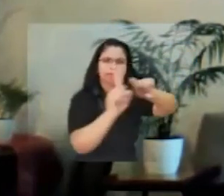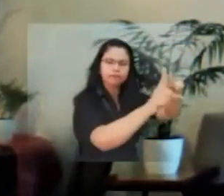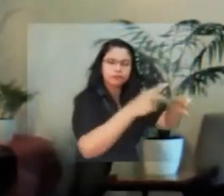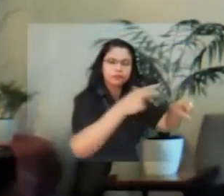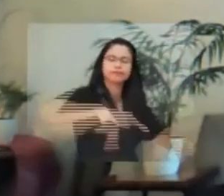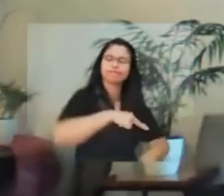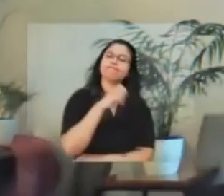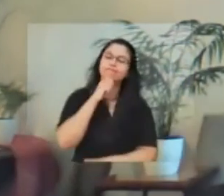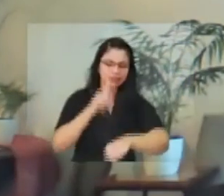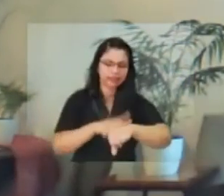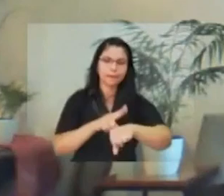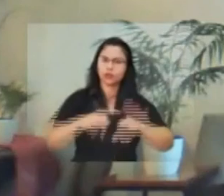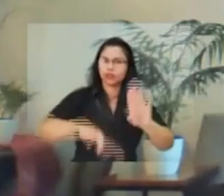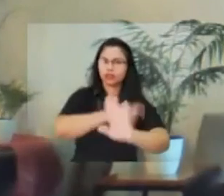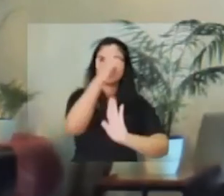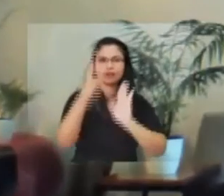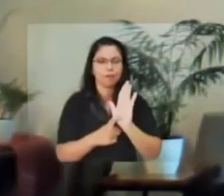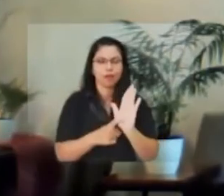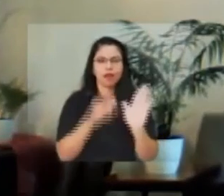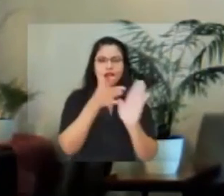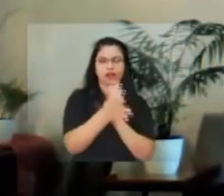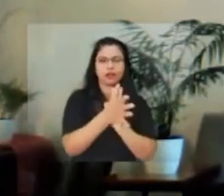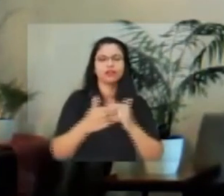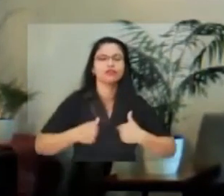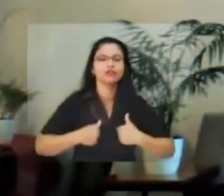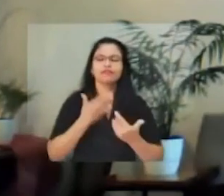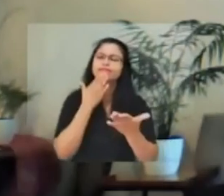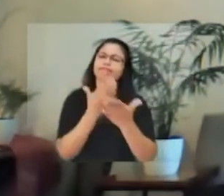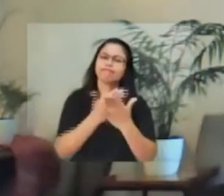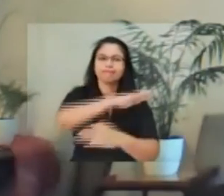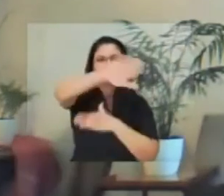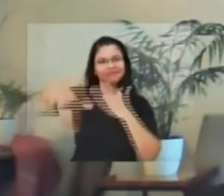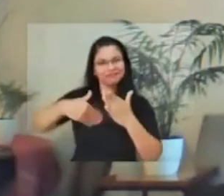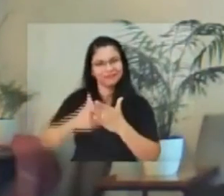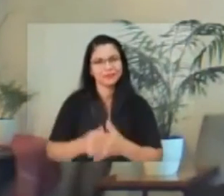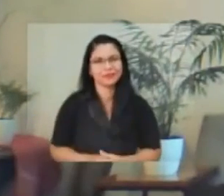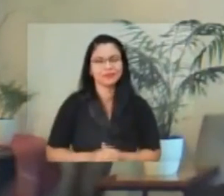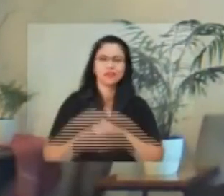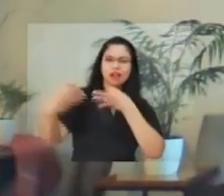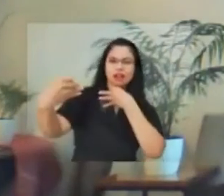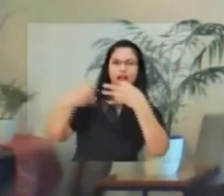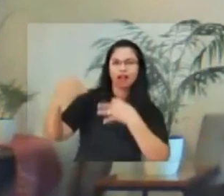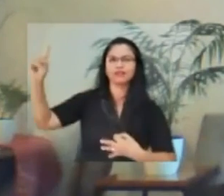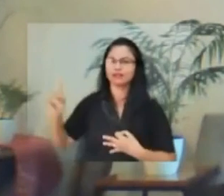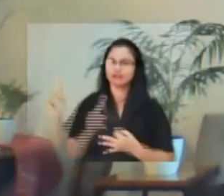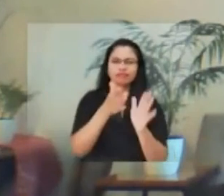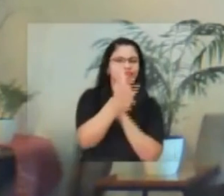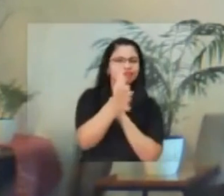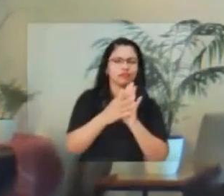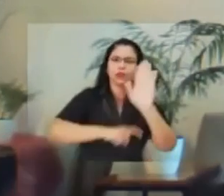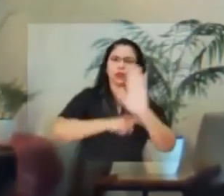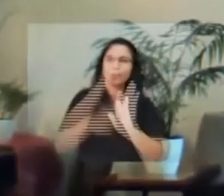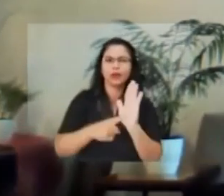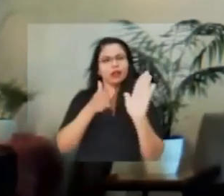el tiempo cubierto, así que yo simplemente voy a agradecerles a todos los speakers, que han sido muy completas las presentaciones.